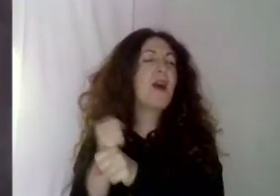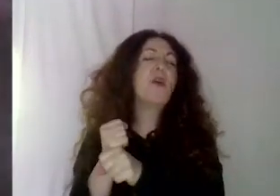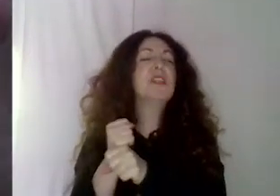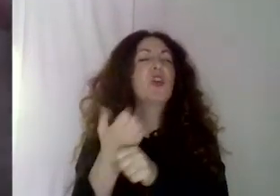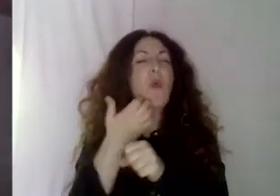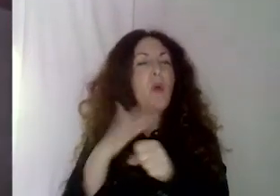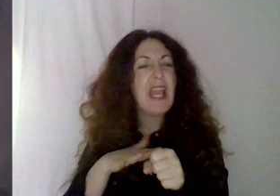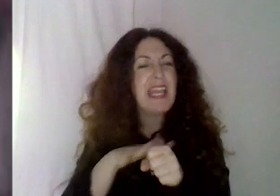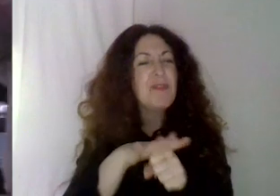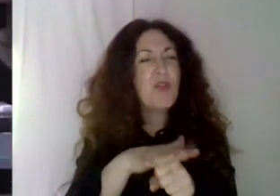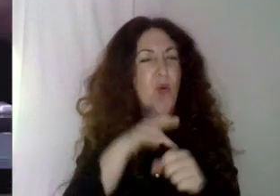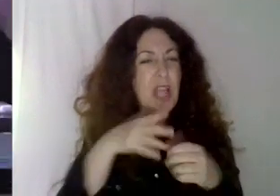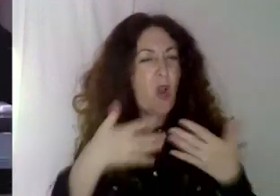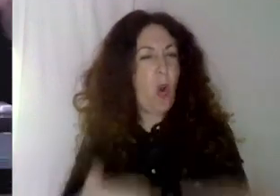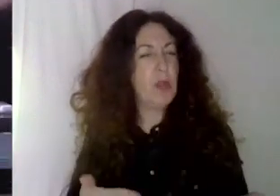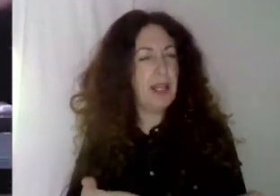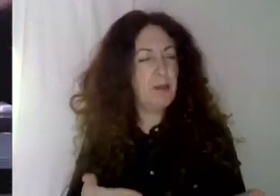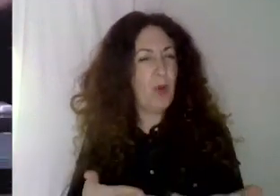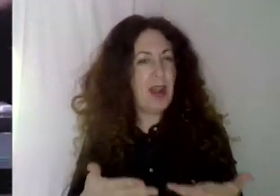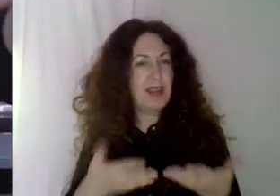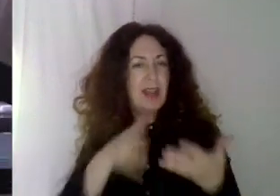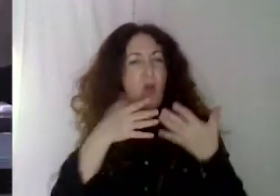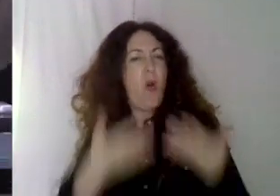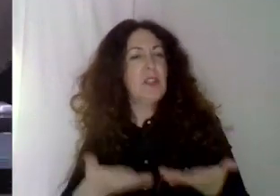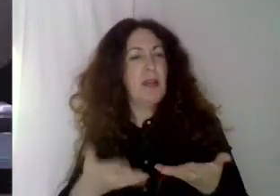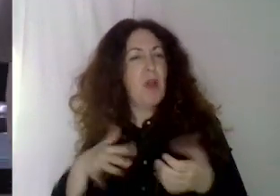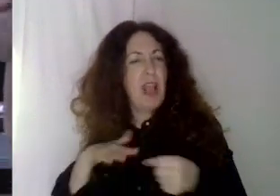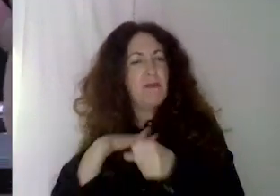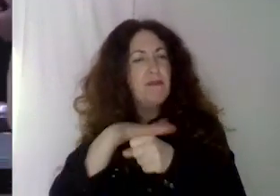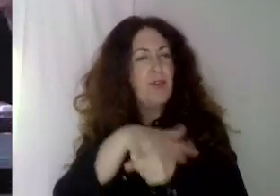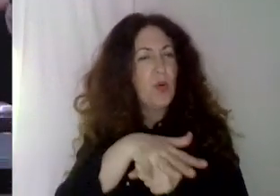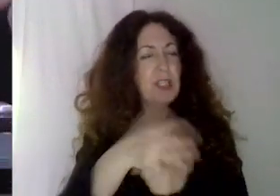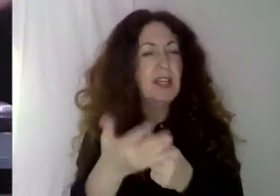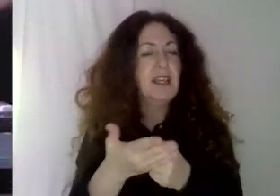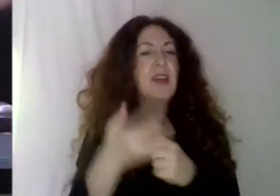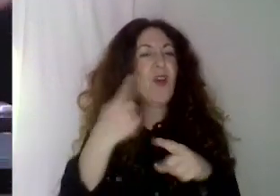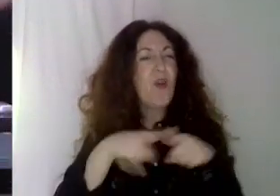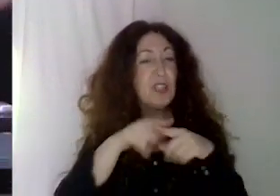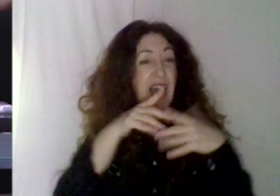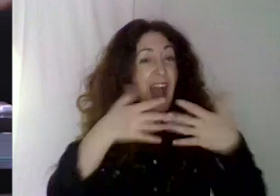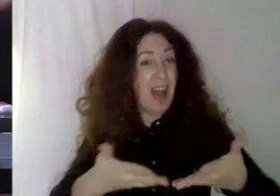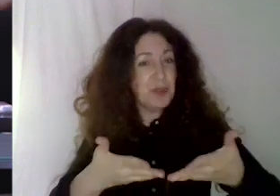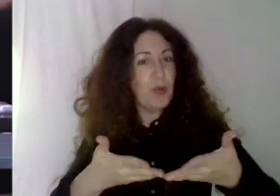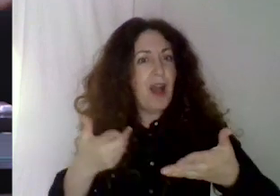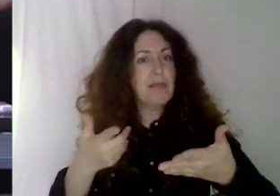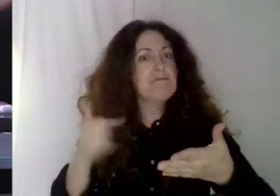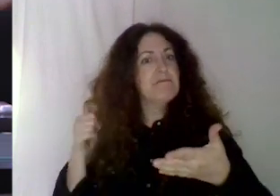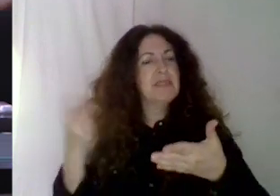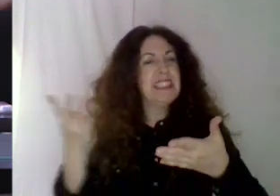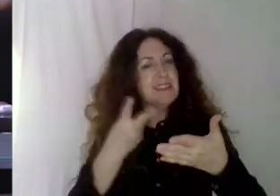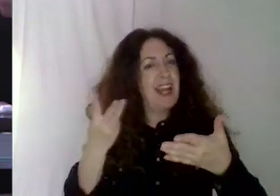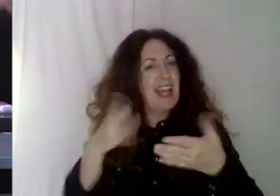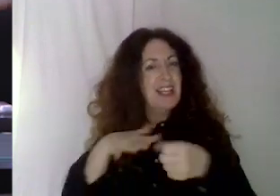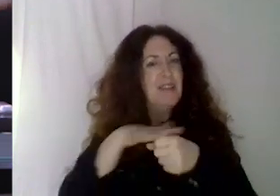que tiene un reflejo importante en lo contemporáneo, que tiene